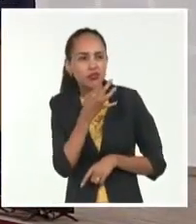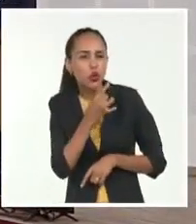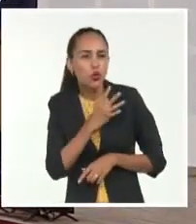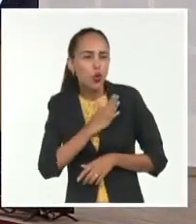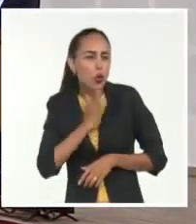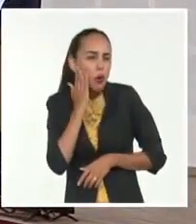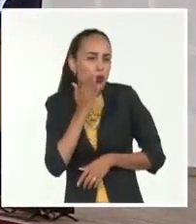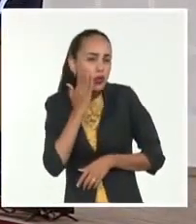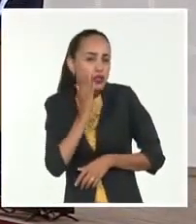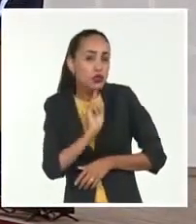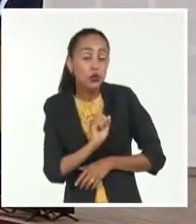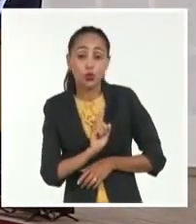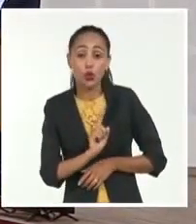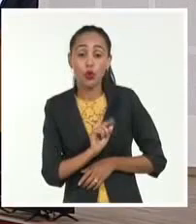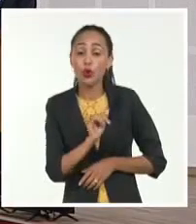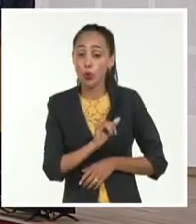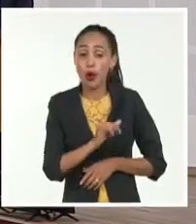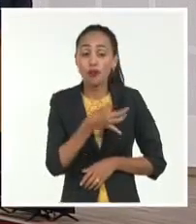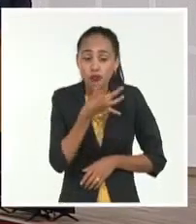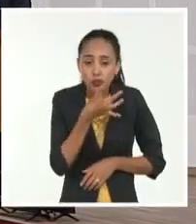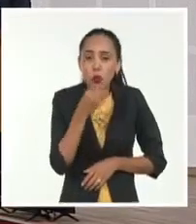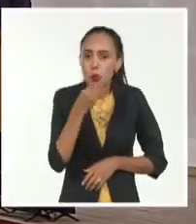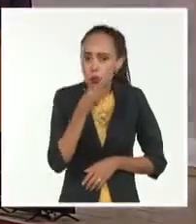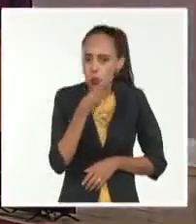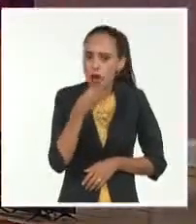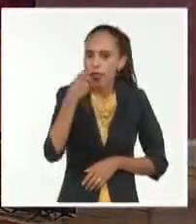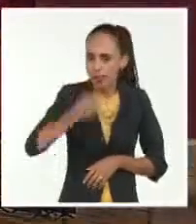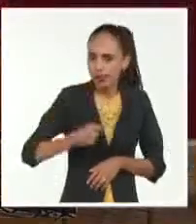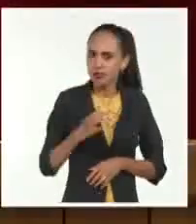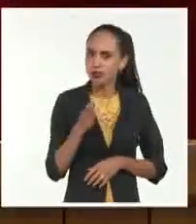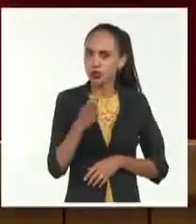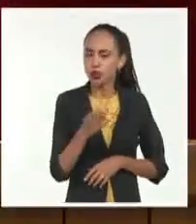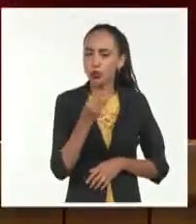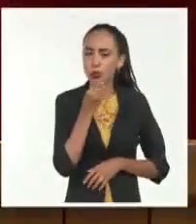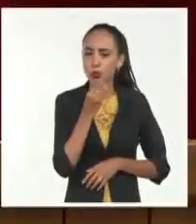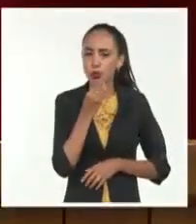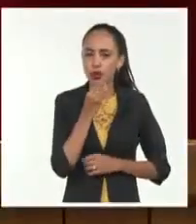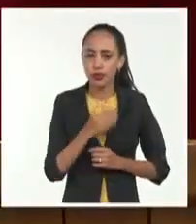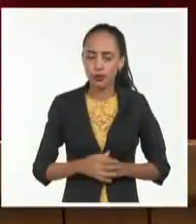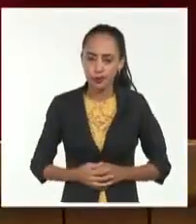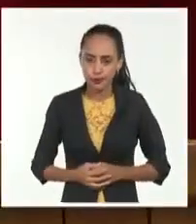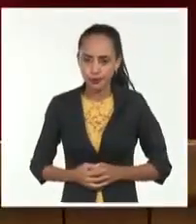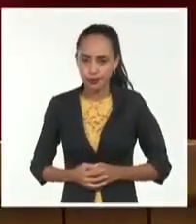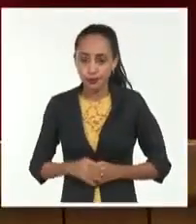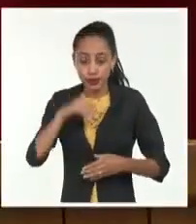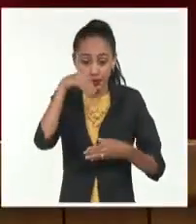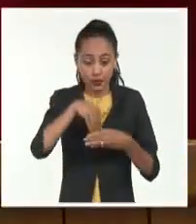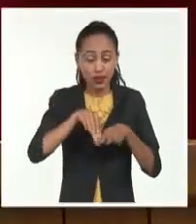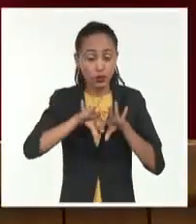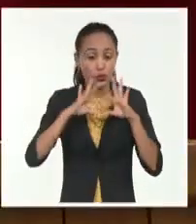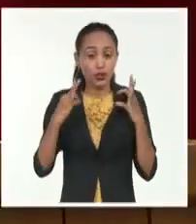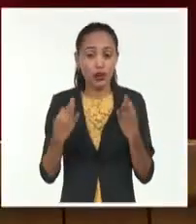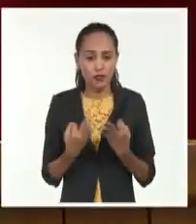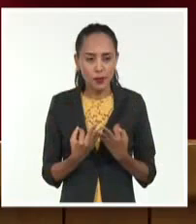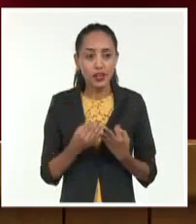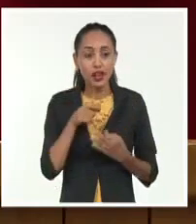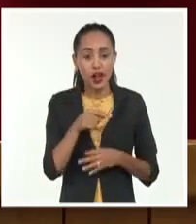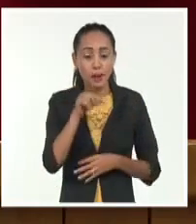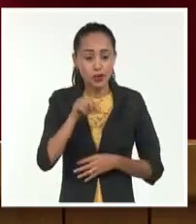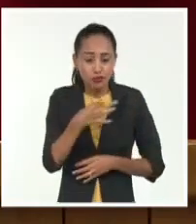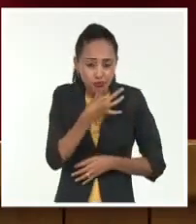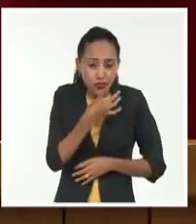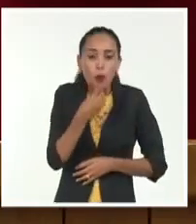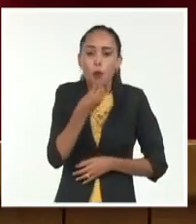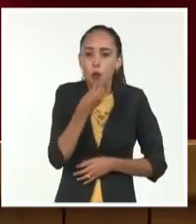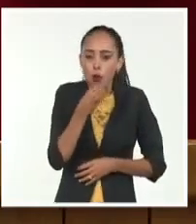compasión, sino como un protagonista de su destino, transmisor hacia el interior de la familia de valores,